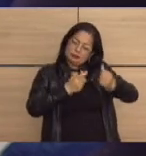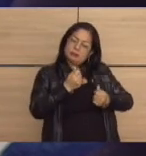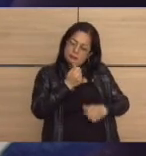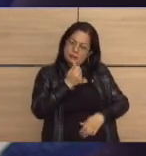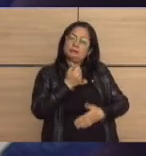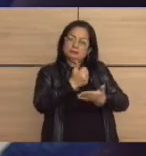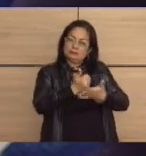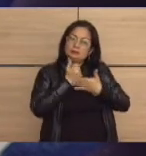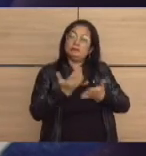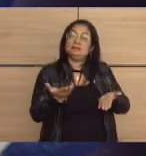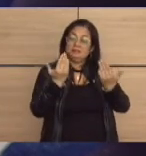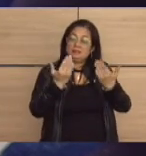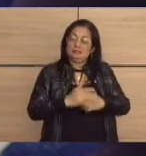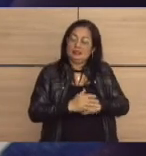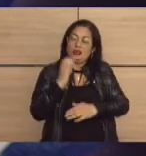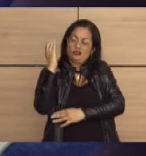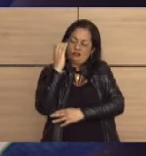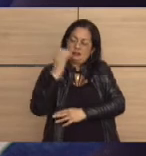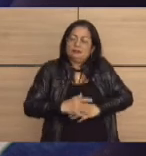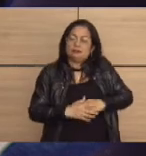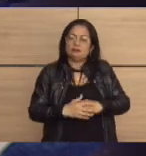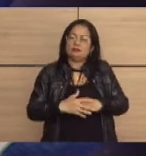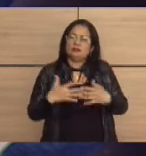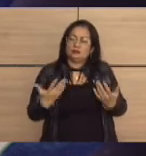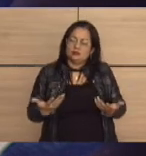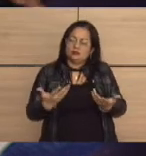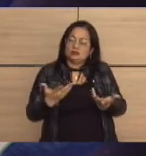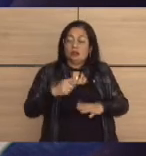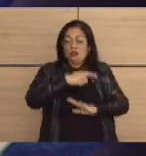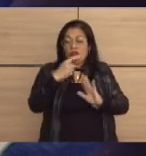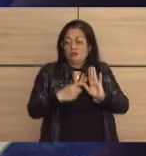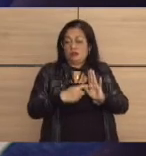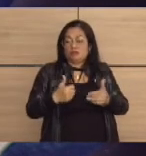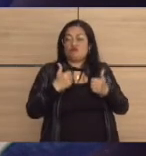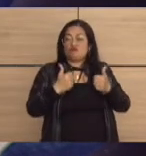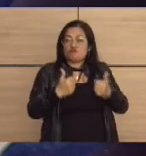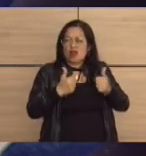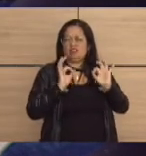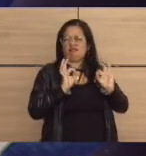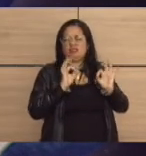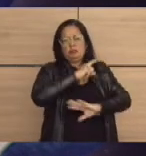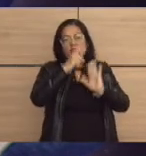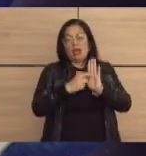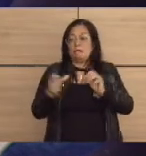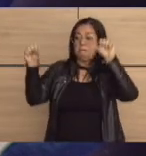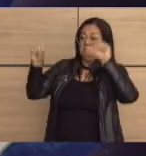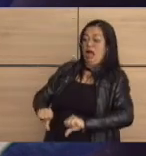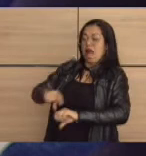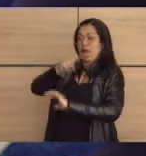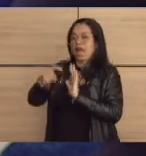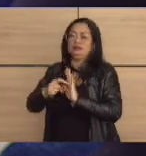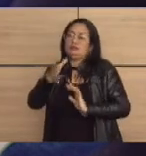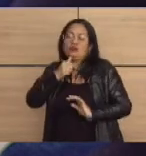algunas cosas, por supuesto, porque no hay cosas absolutamente buenas y absolutamente malas, y hay que aprender a leer